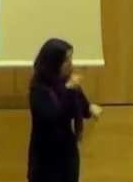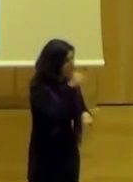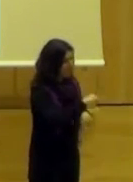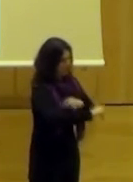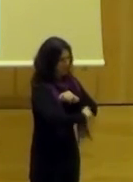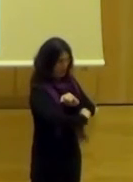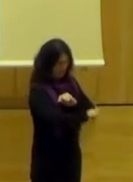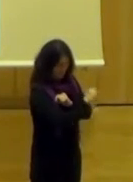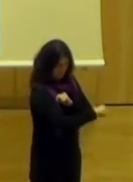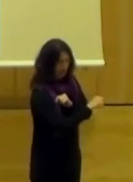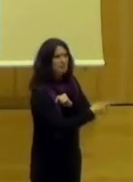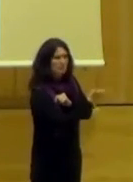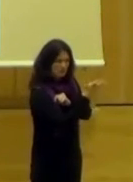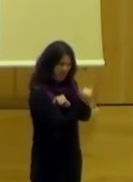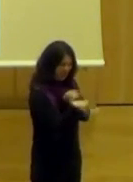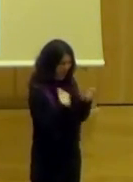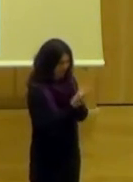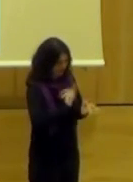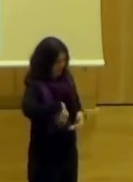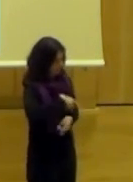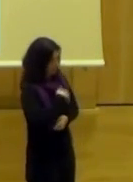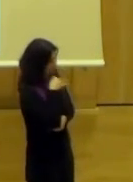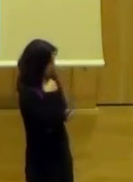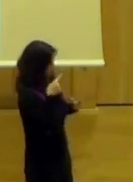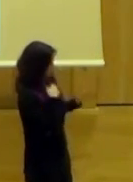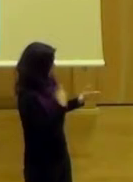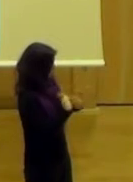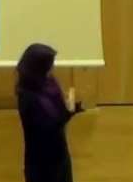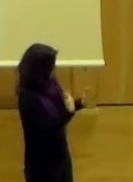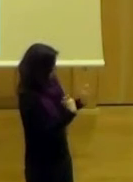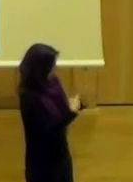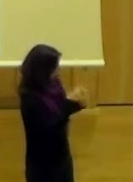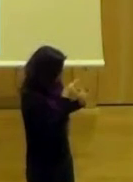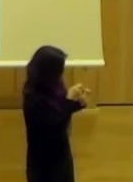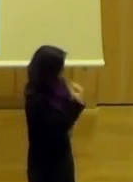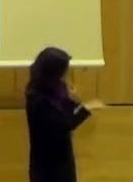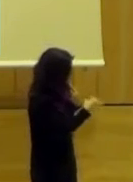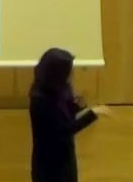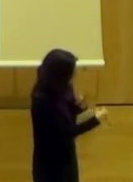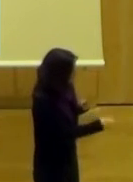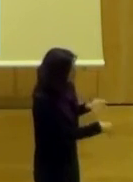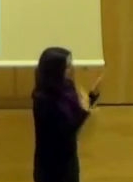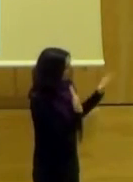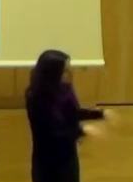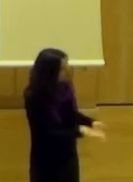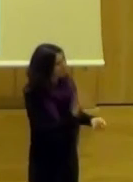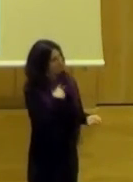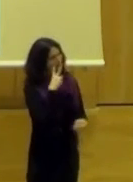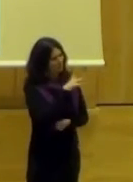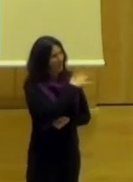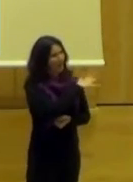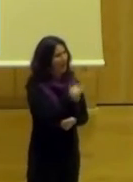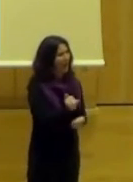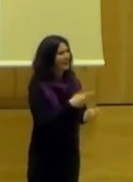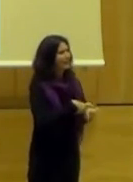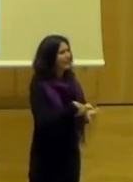tiene unas estrategias que nosotros todavía, o sea, no tenemos muy desarrolladas, ¿no? Entonces empezamos a ver que existe una